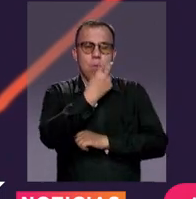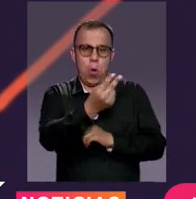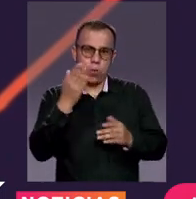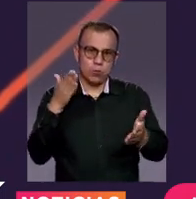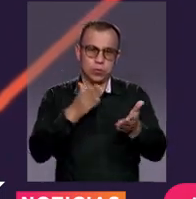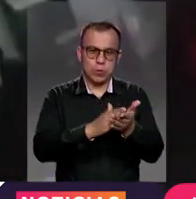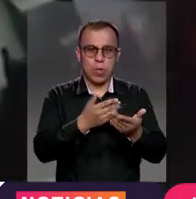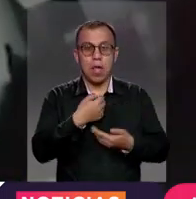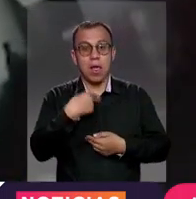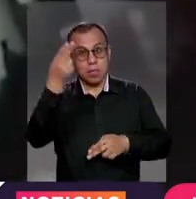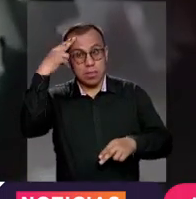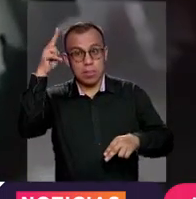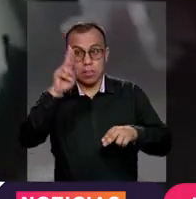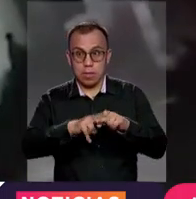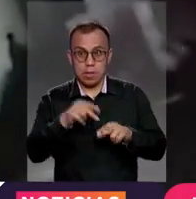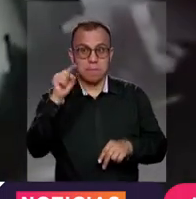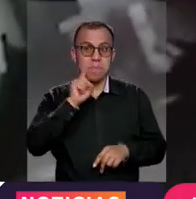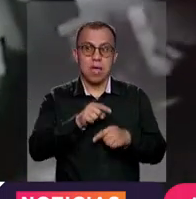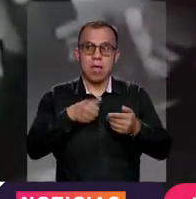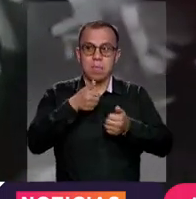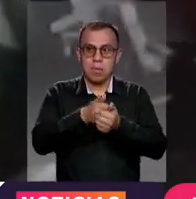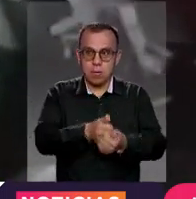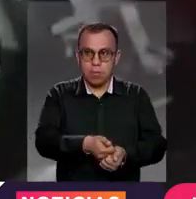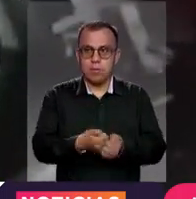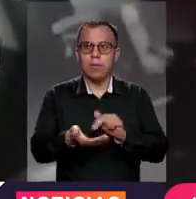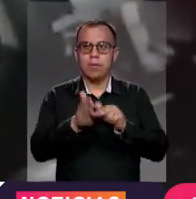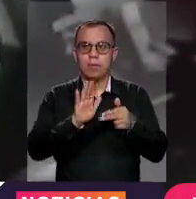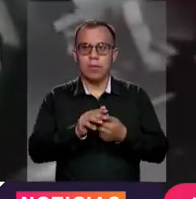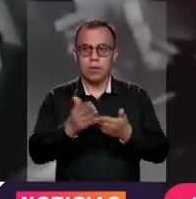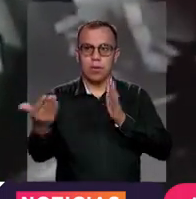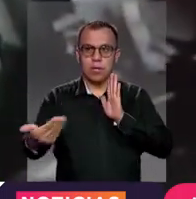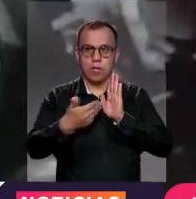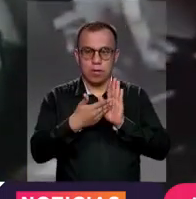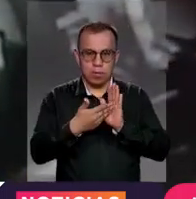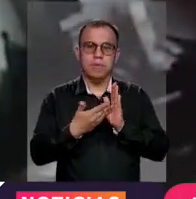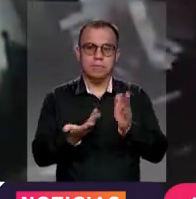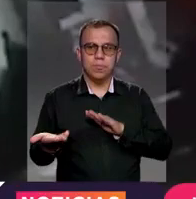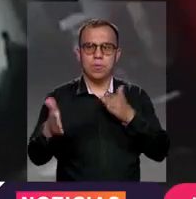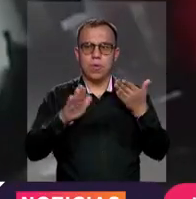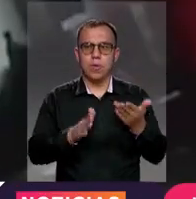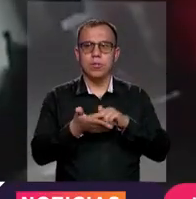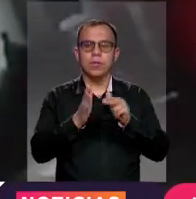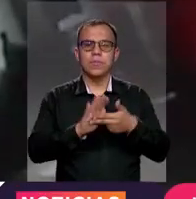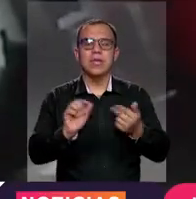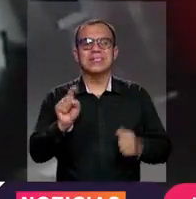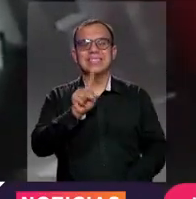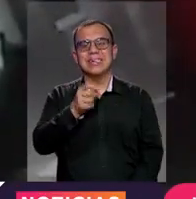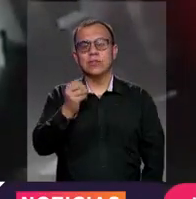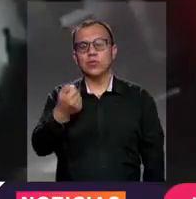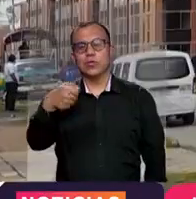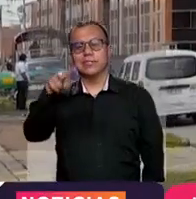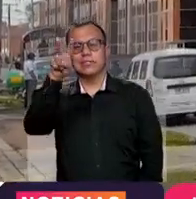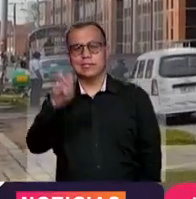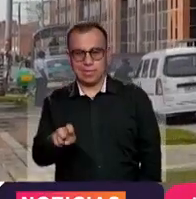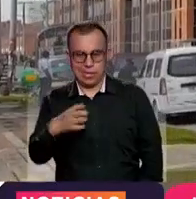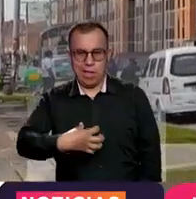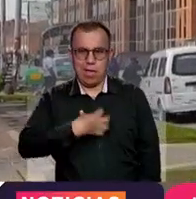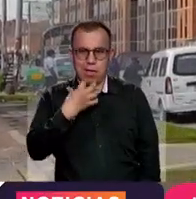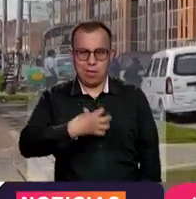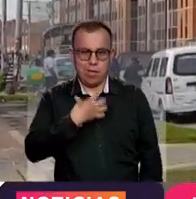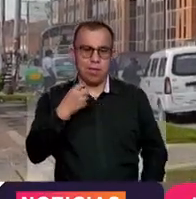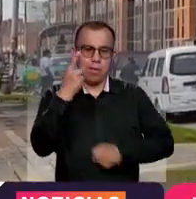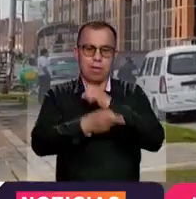por injuria y calumnia, acoso laboral e incluso amenazas de muerte son parte de 117 quejas que ha